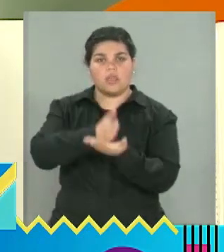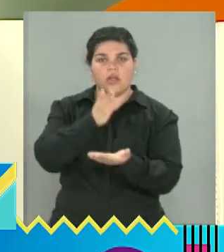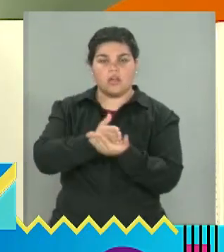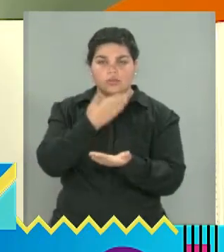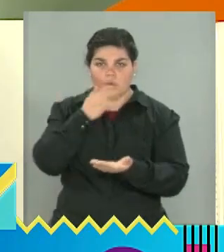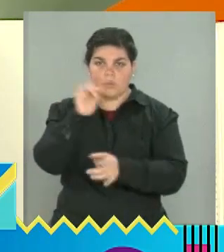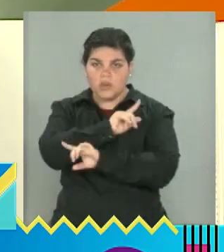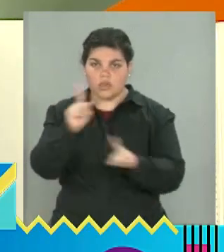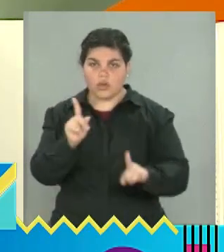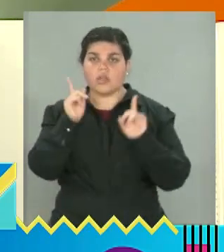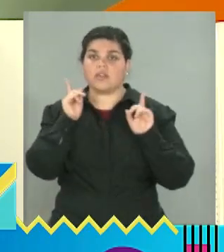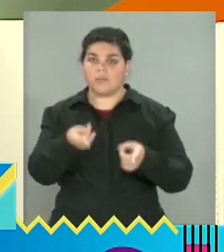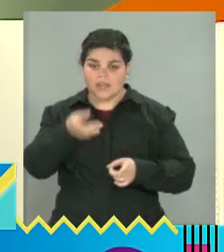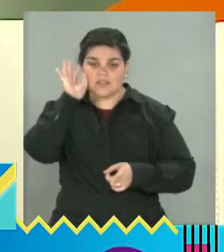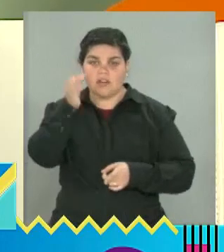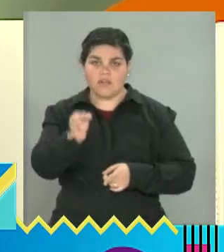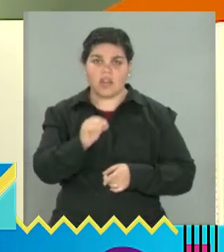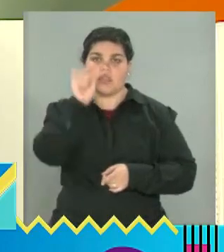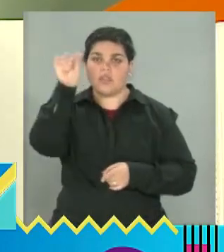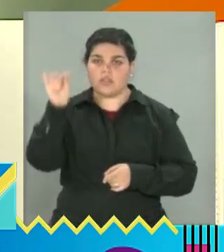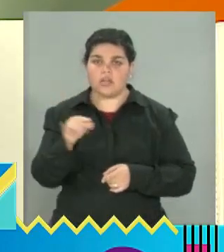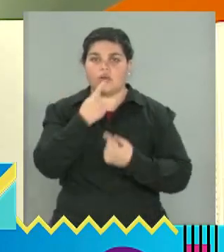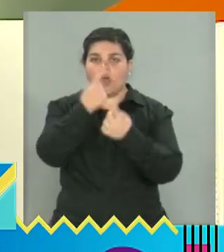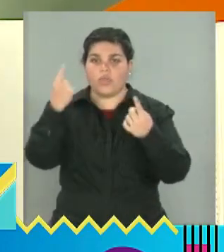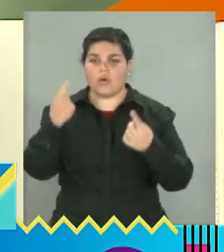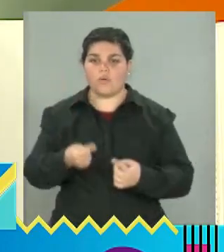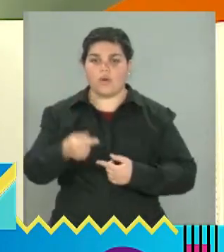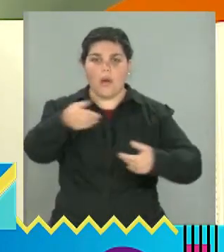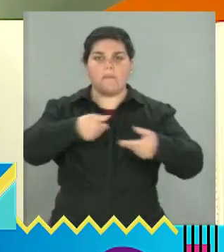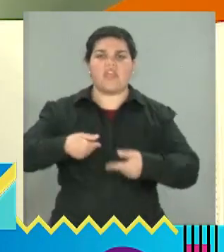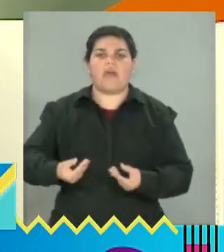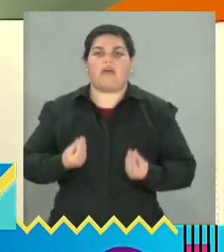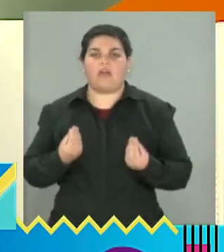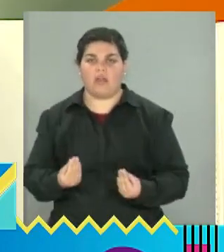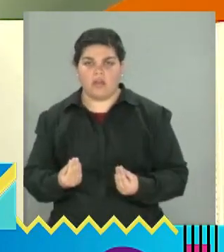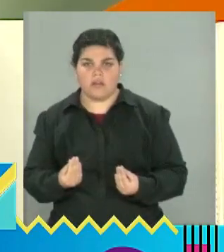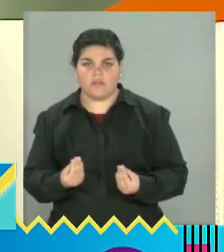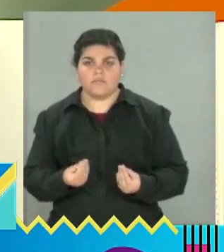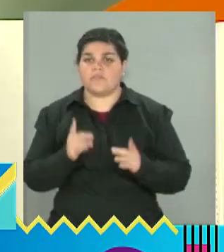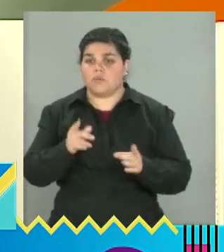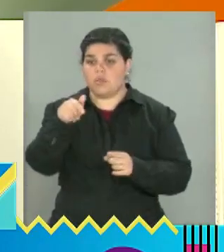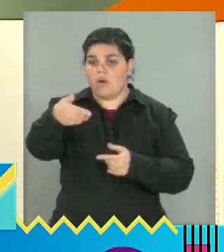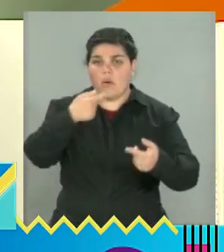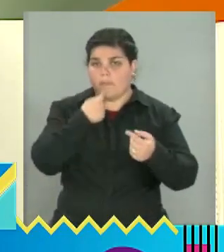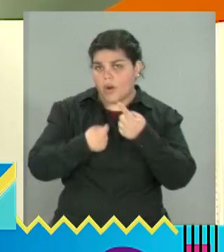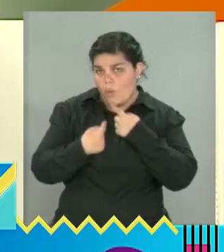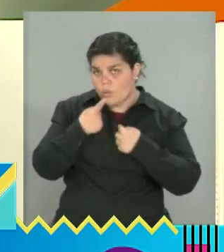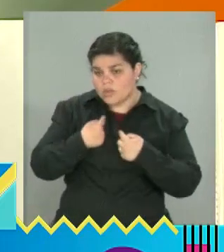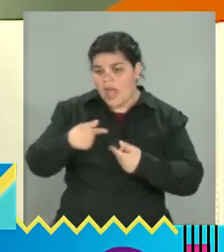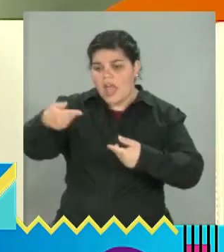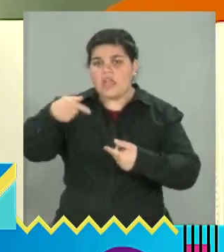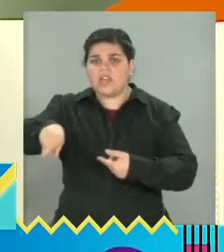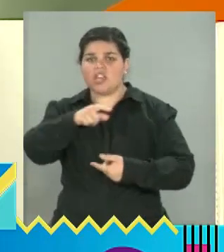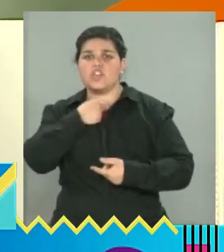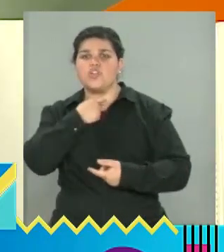que los chicos quieren en cada distrito de una manera diferente. O sea, en base a esa demanda que vos preguntabas recién, bueno, ¿qué es lo